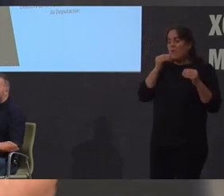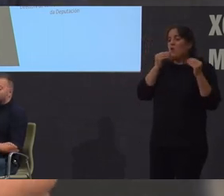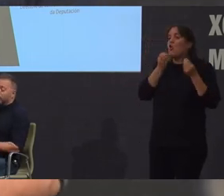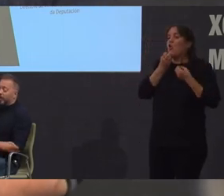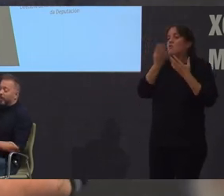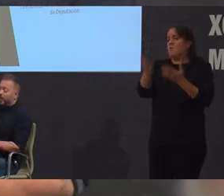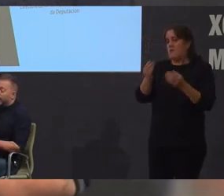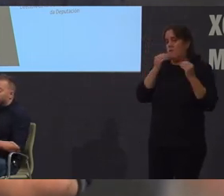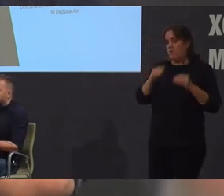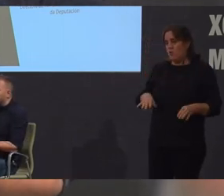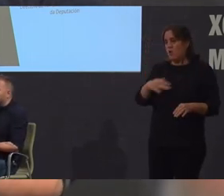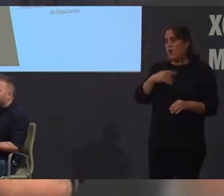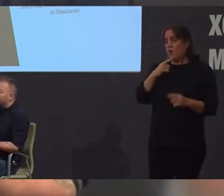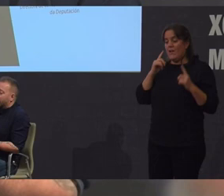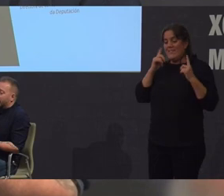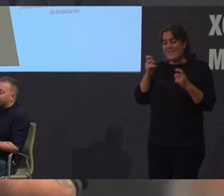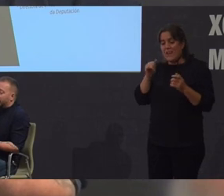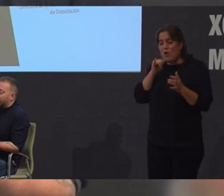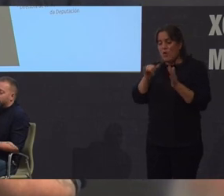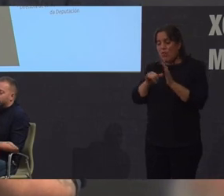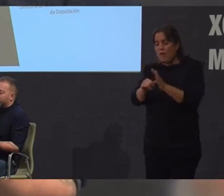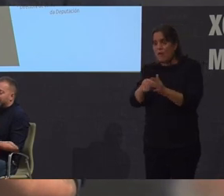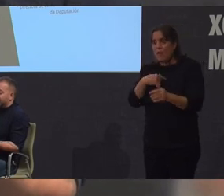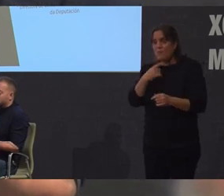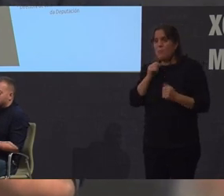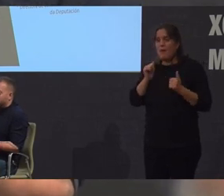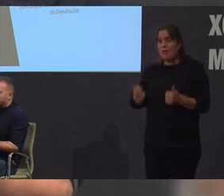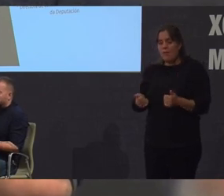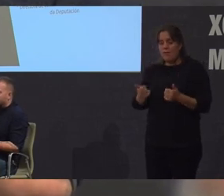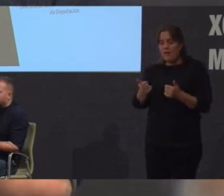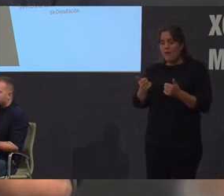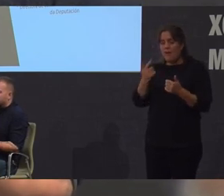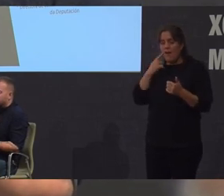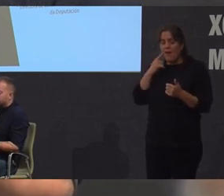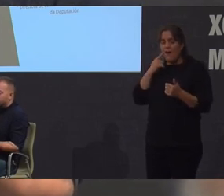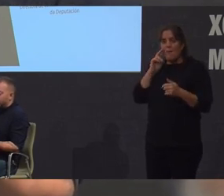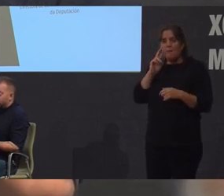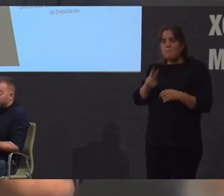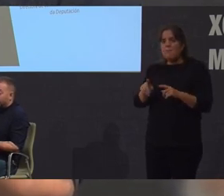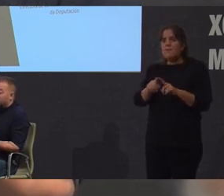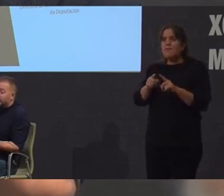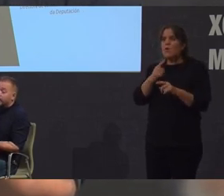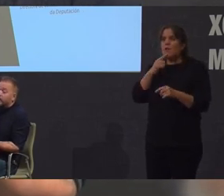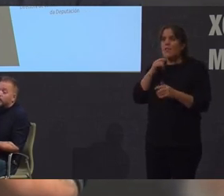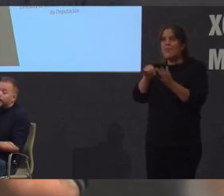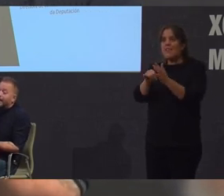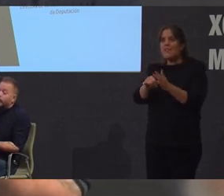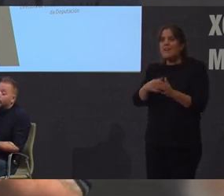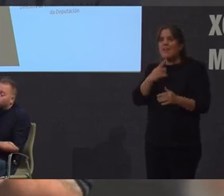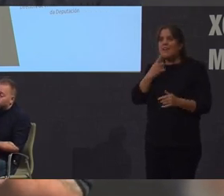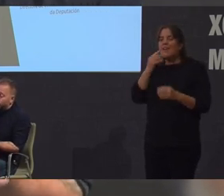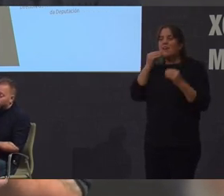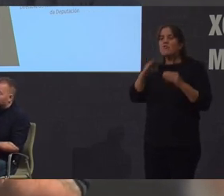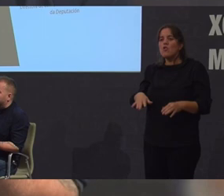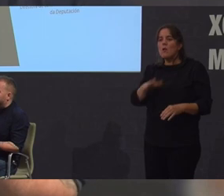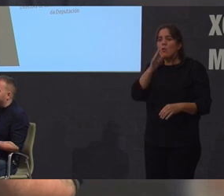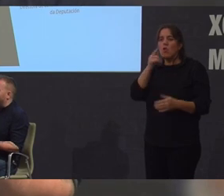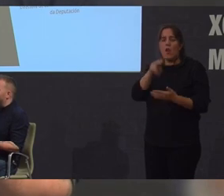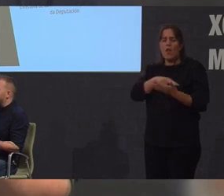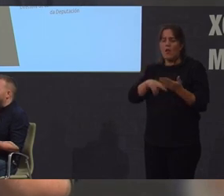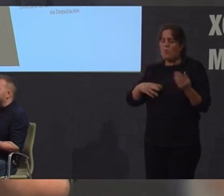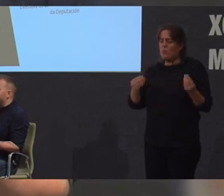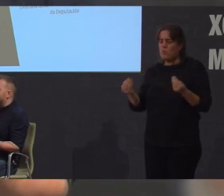me acerqué a esta historia para contarla, Yo me acerqué precisamente porque había leído mucho